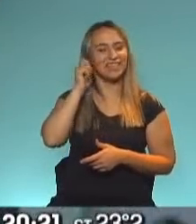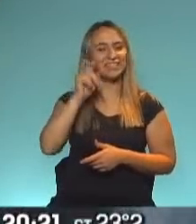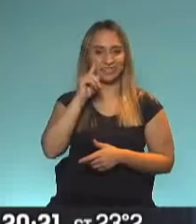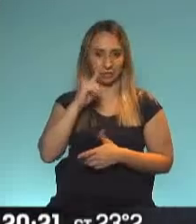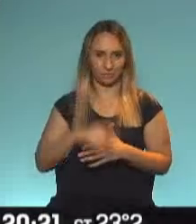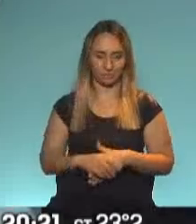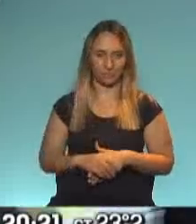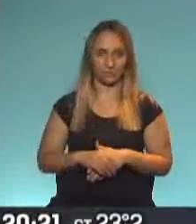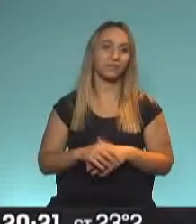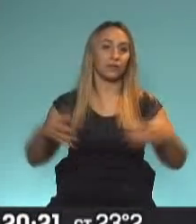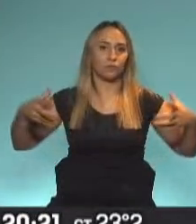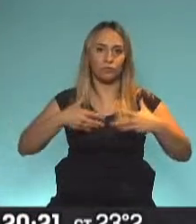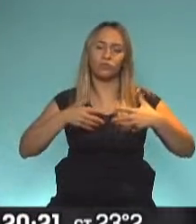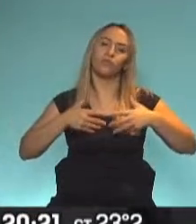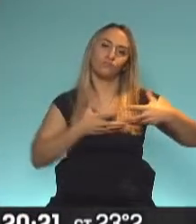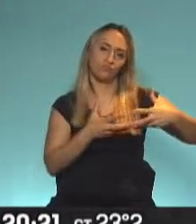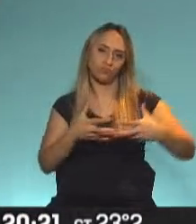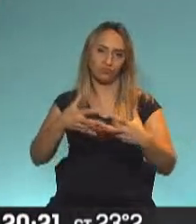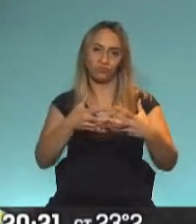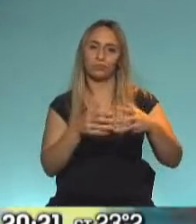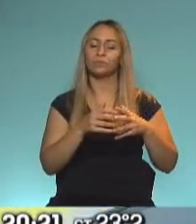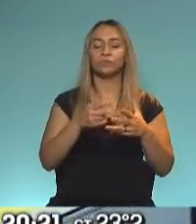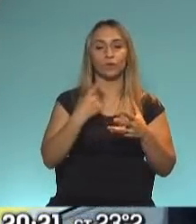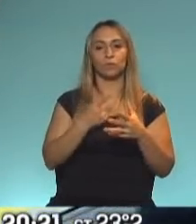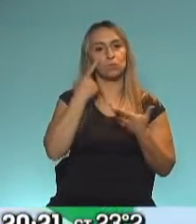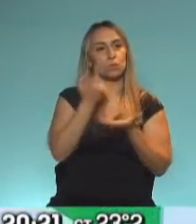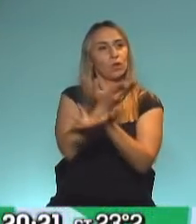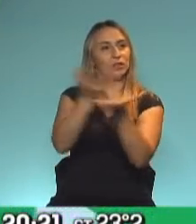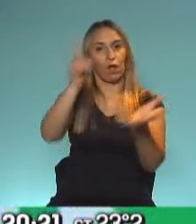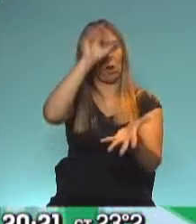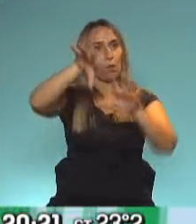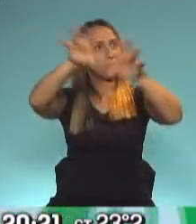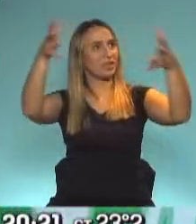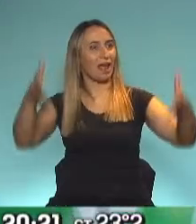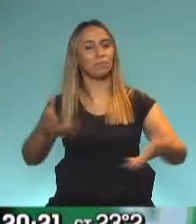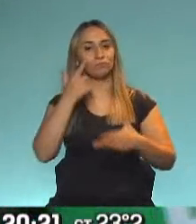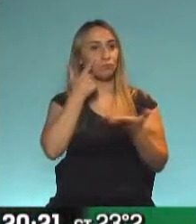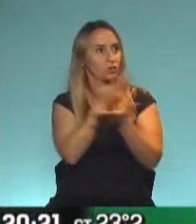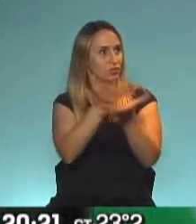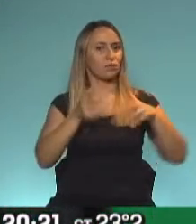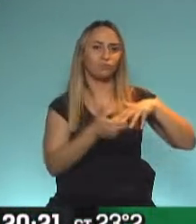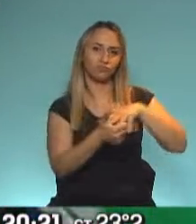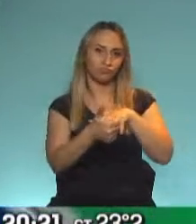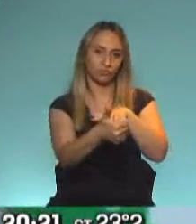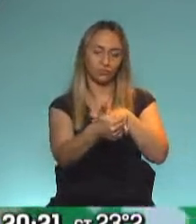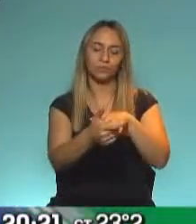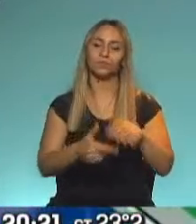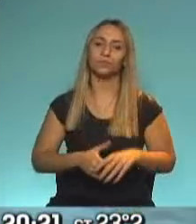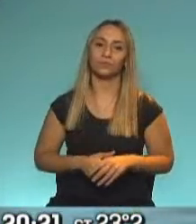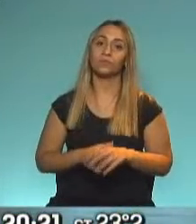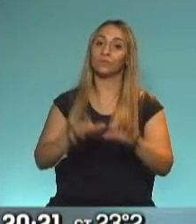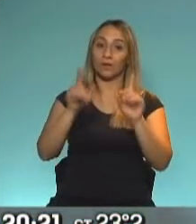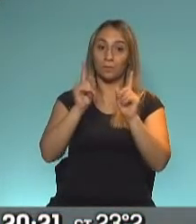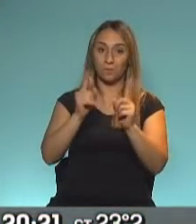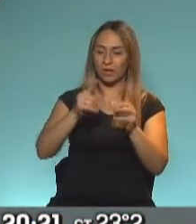decía, recorrió el Hospital Victoria Irene Igi, y después se desplazó en